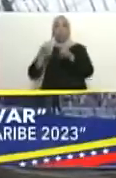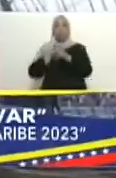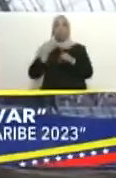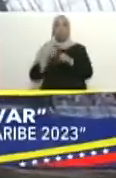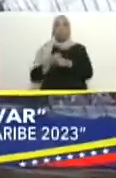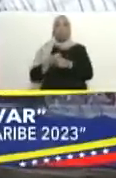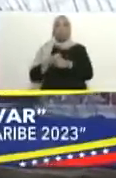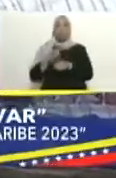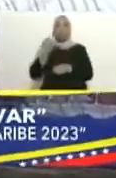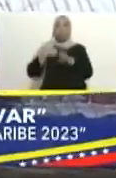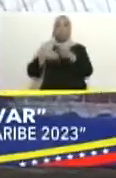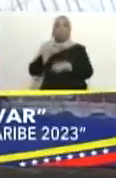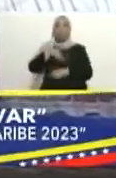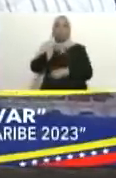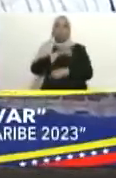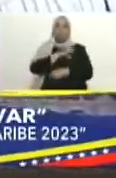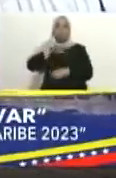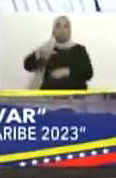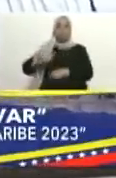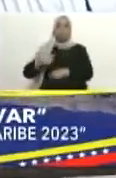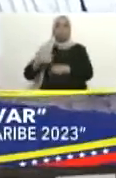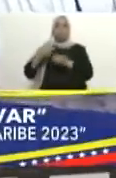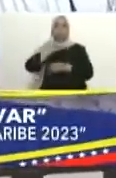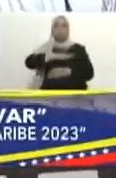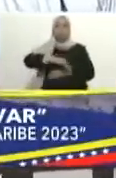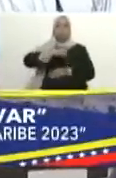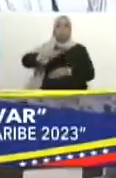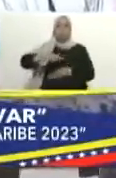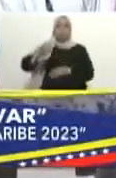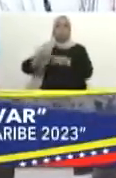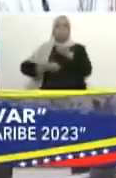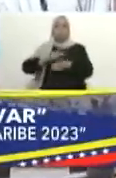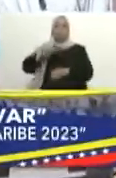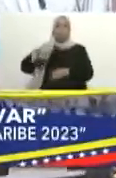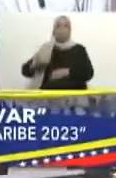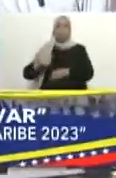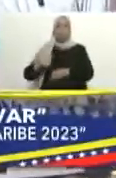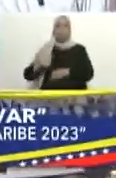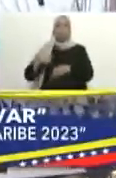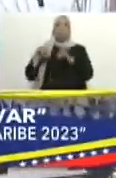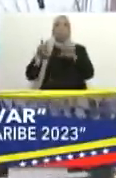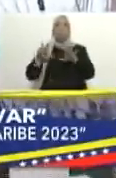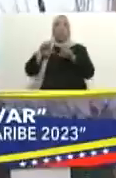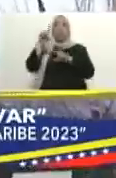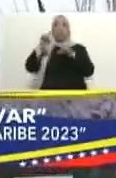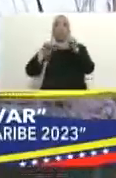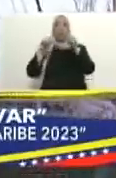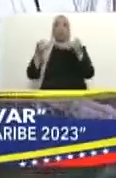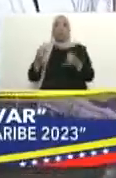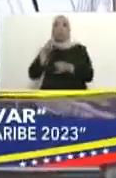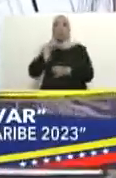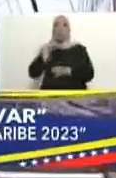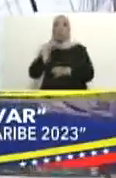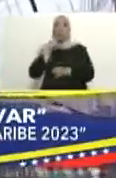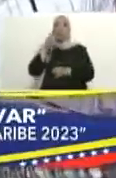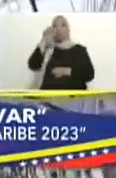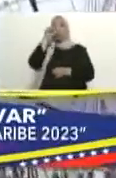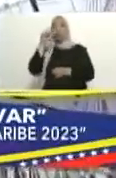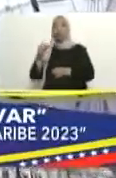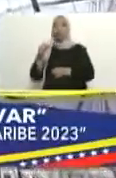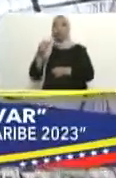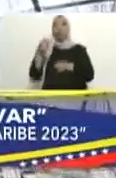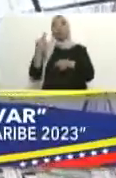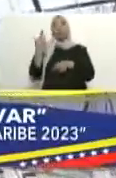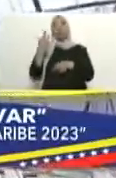escudo hispaniforme sobre un paisaje marino al natural. Bajo arco de 7 estrellas de oro, un águila azorante que porta